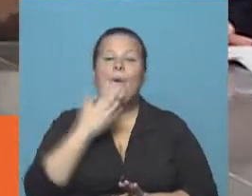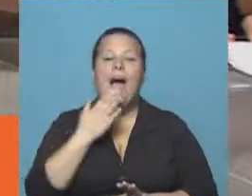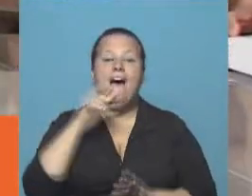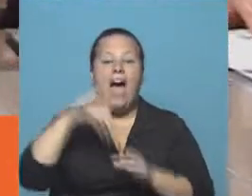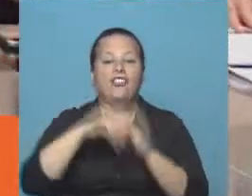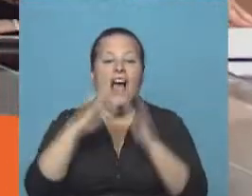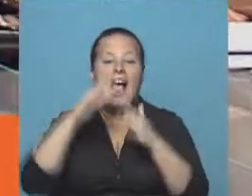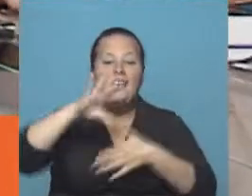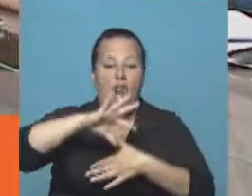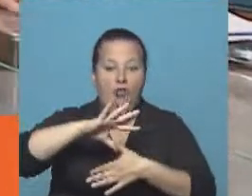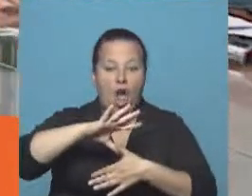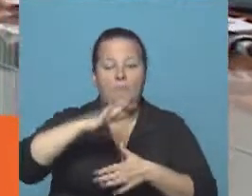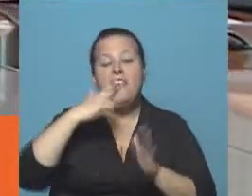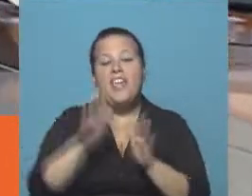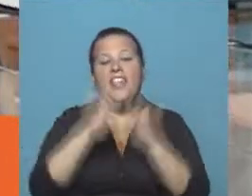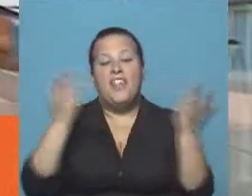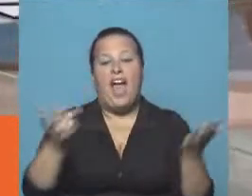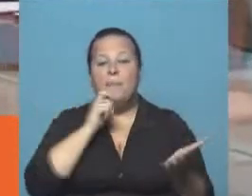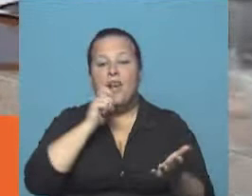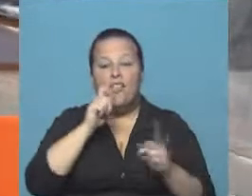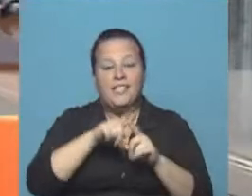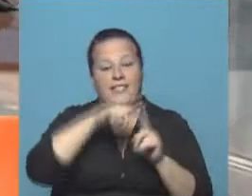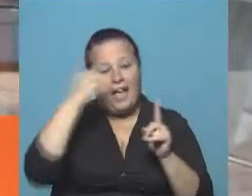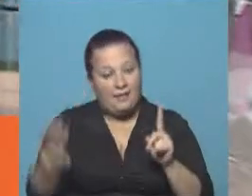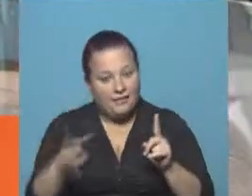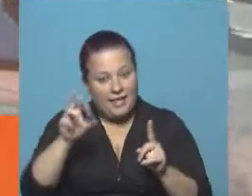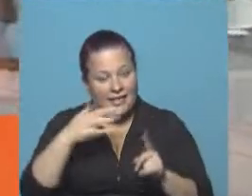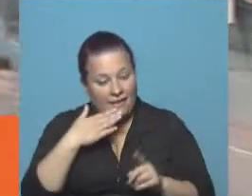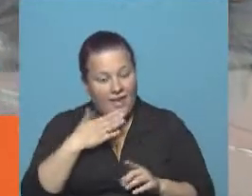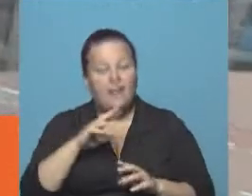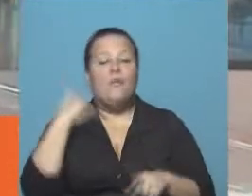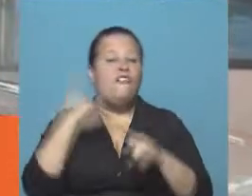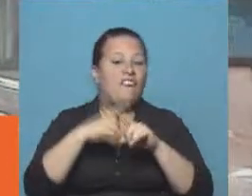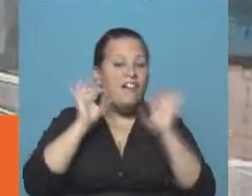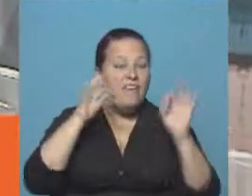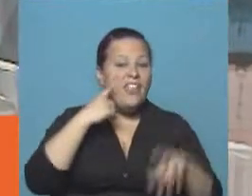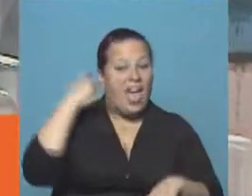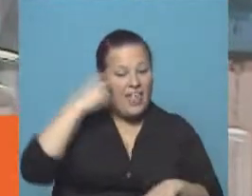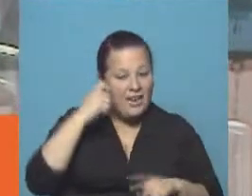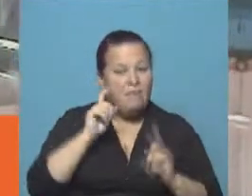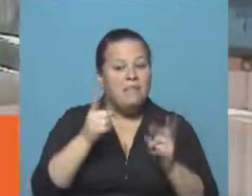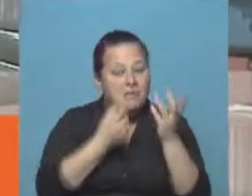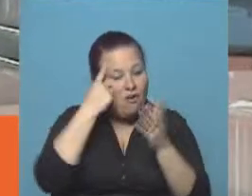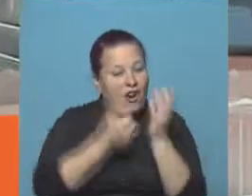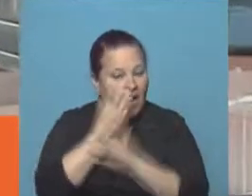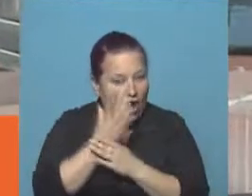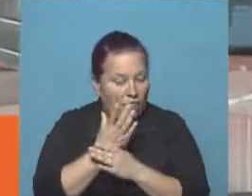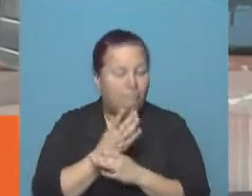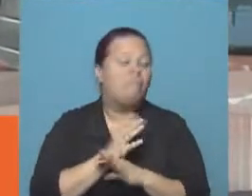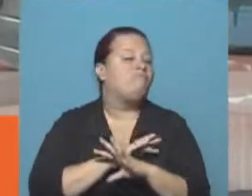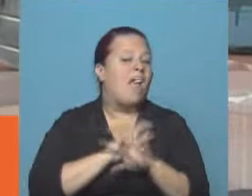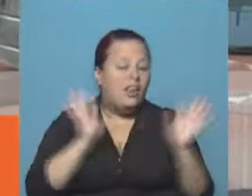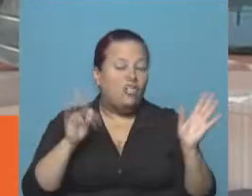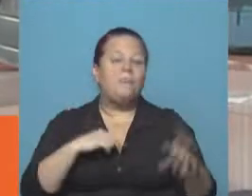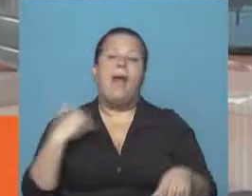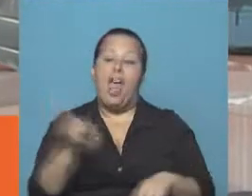su casa de Lomas de Zamora, según dice el diario La Prensa del día siguiente, después de haber festejado el Día del Animal que él mismo creó. De tal manera que